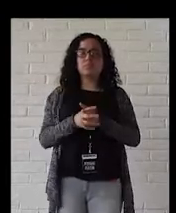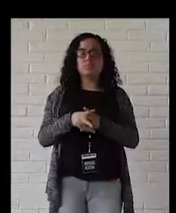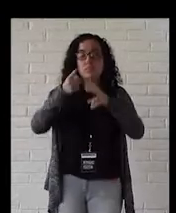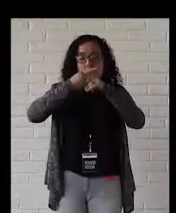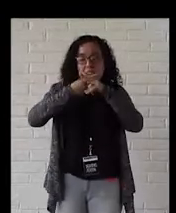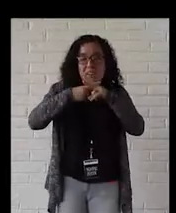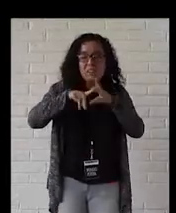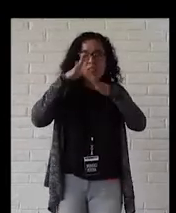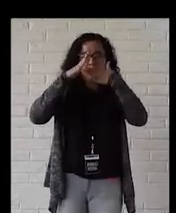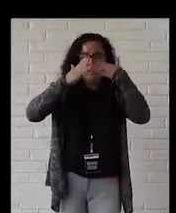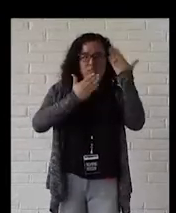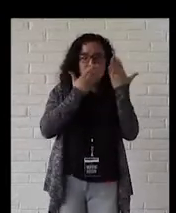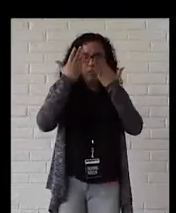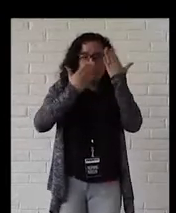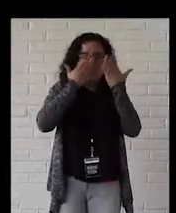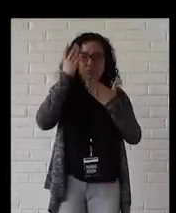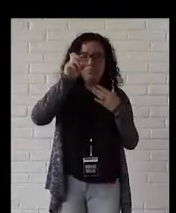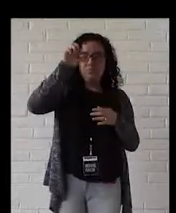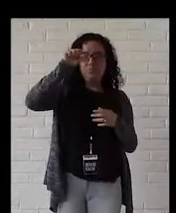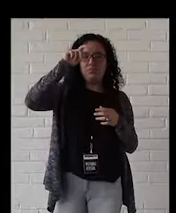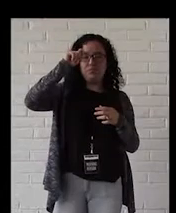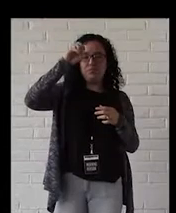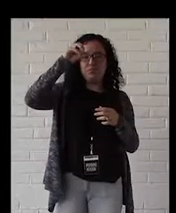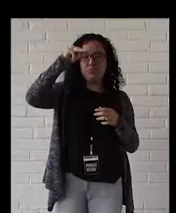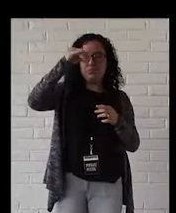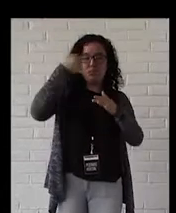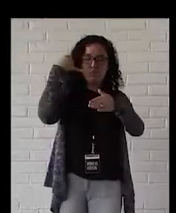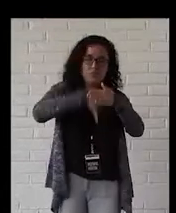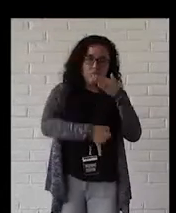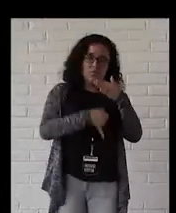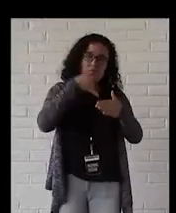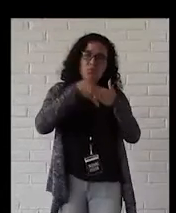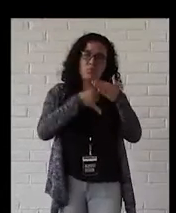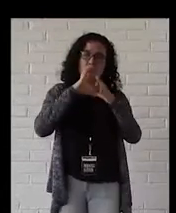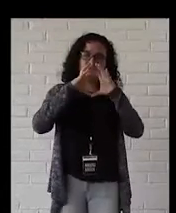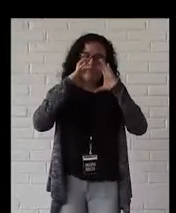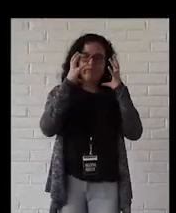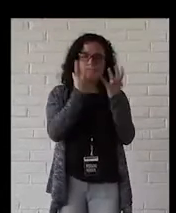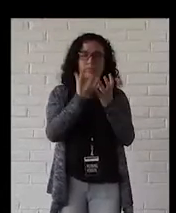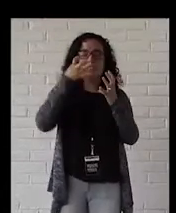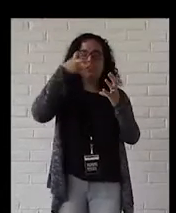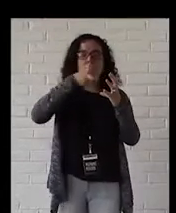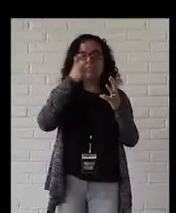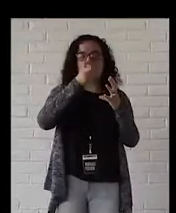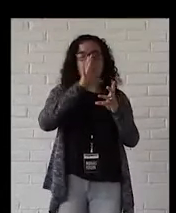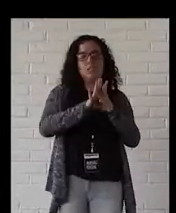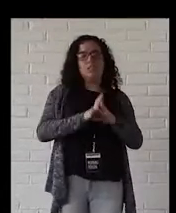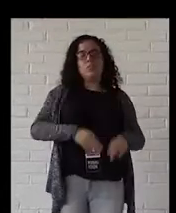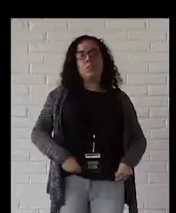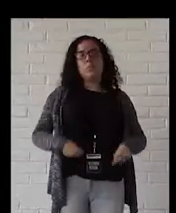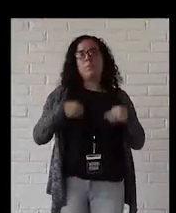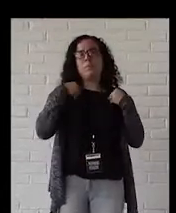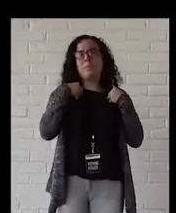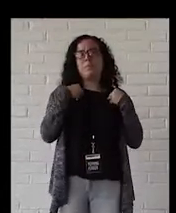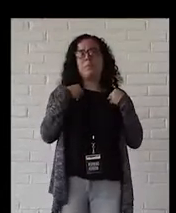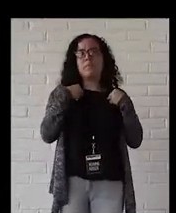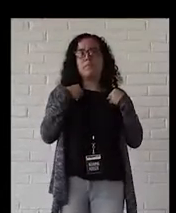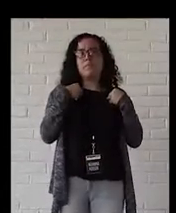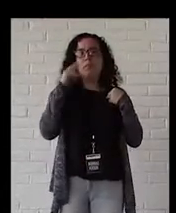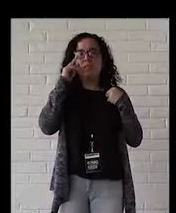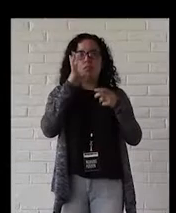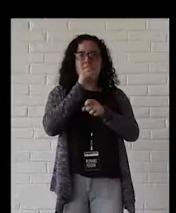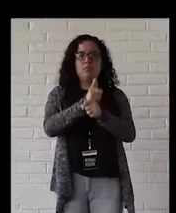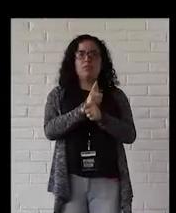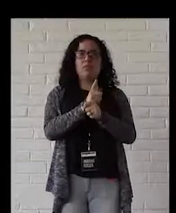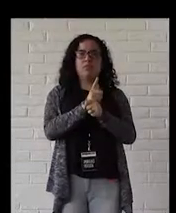meten en el más profundo del átomo, llegan al electrón, se meten más profundo, hasta el punto más fundamental de la vida, donde la vida se dieron cuenta que era